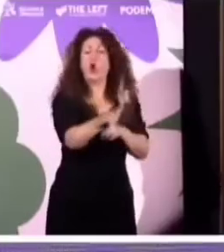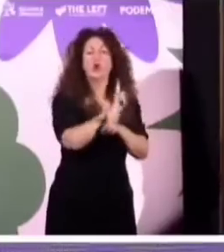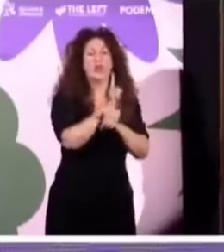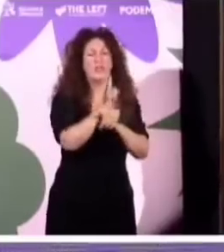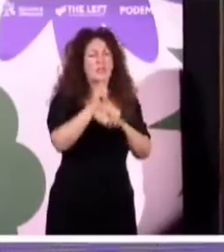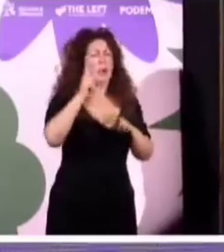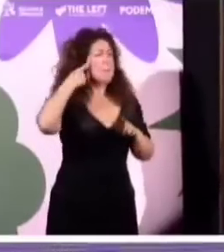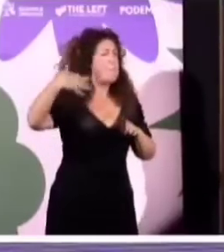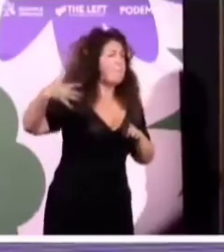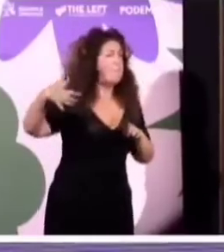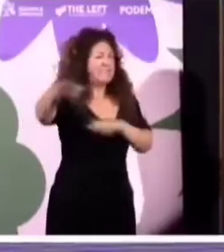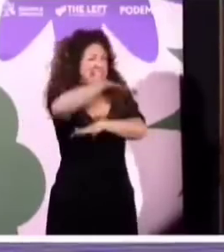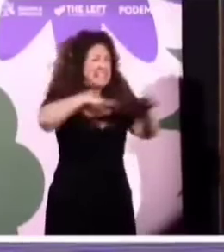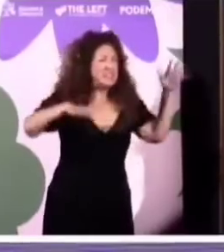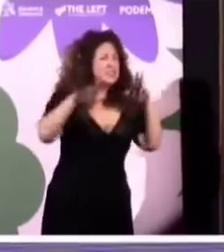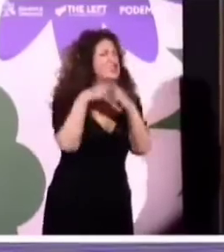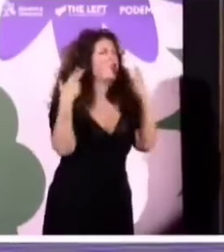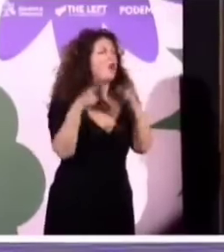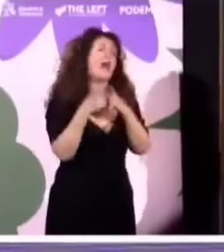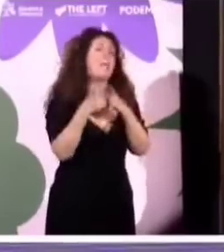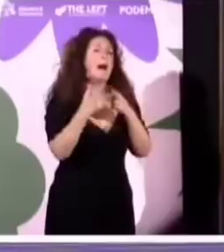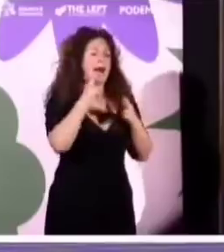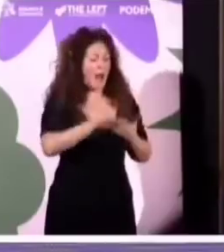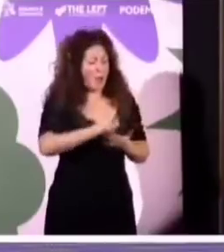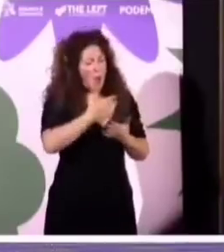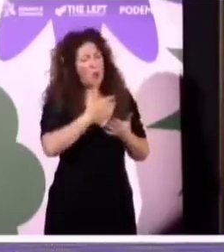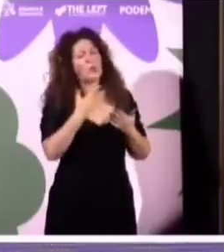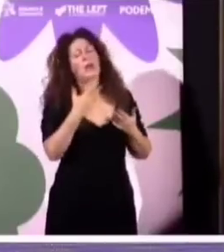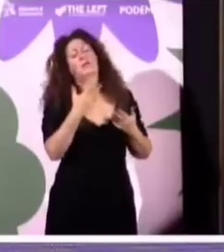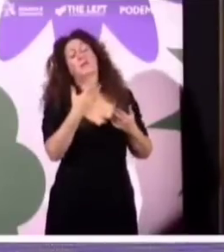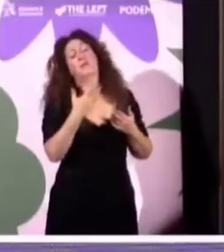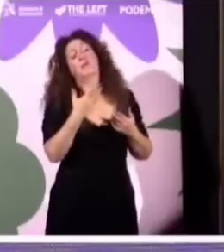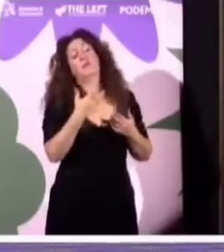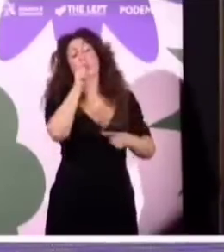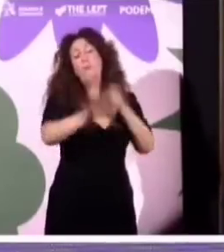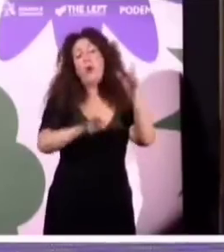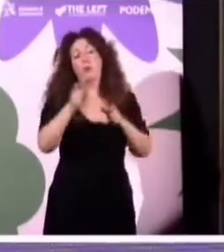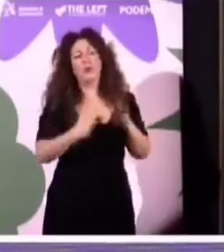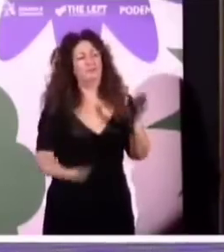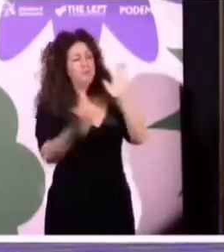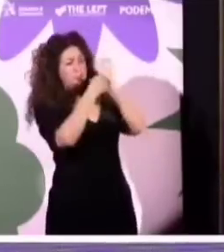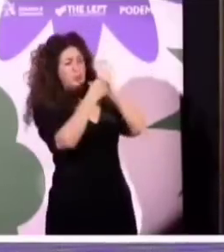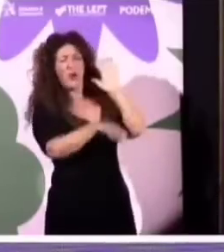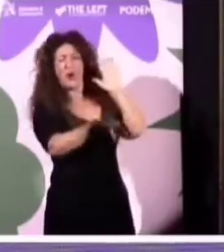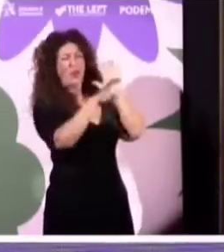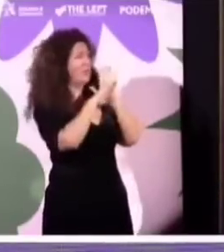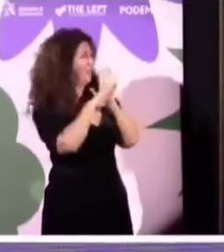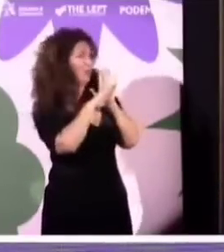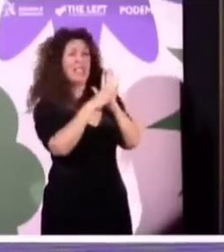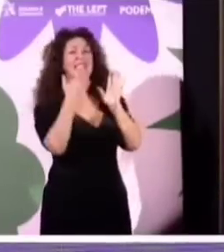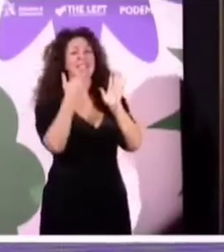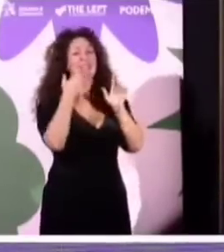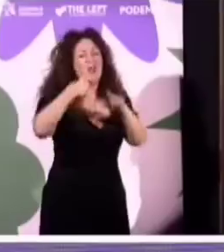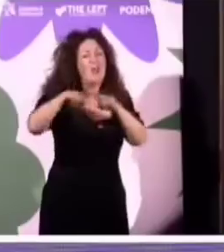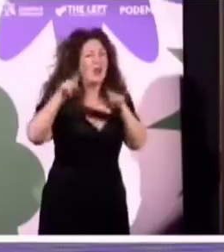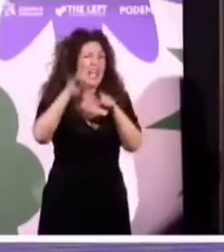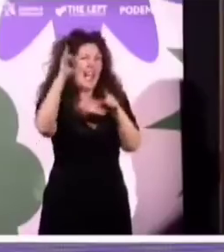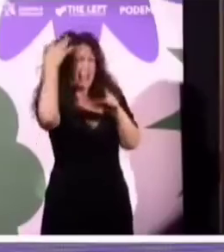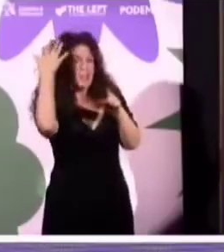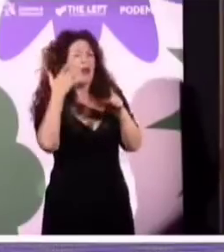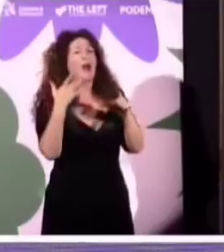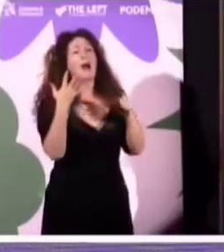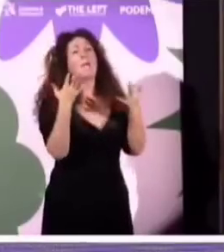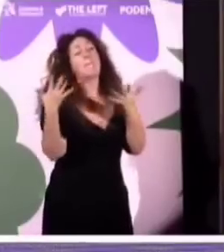social para traducir la voluntad popular en una nueva constitución si todas las armas ideológicas están en manos del